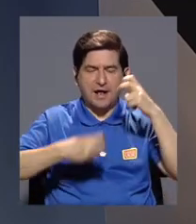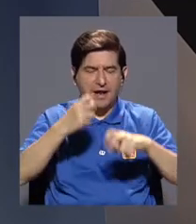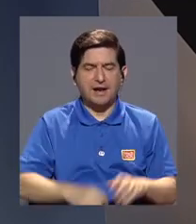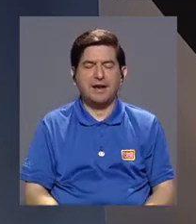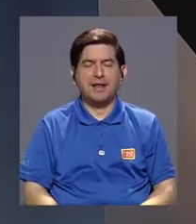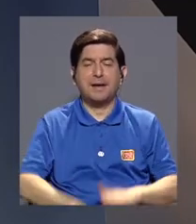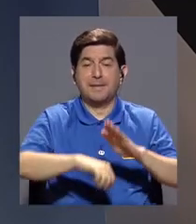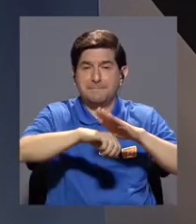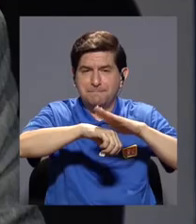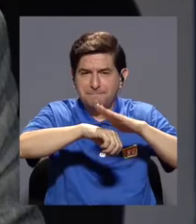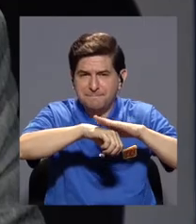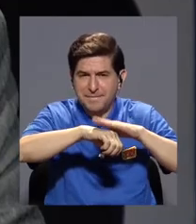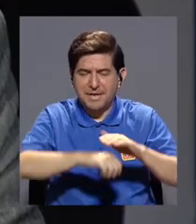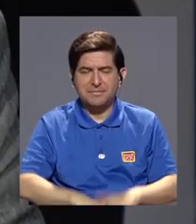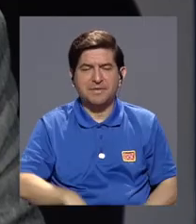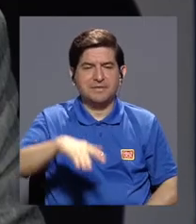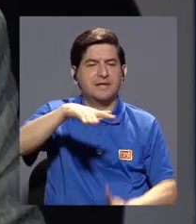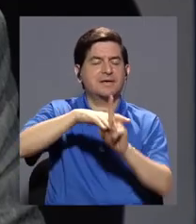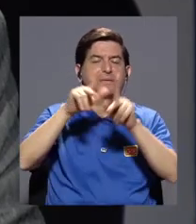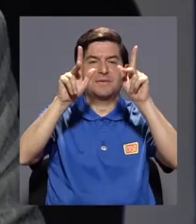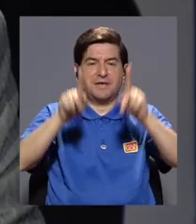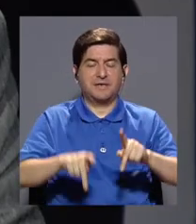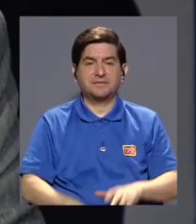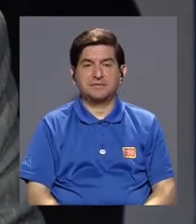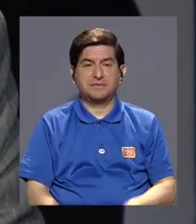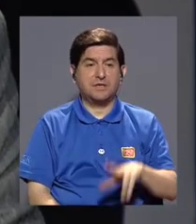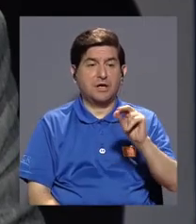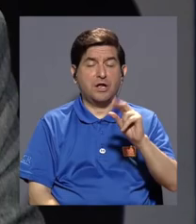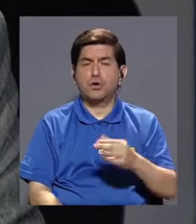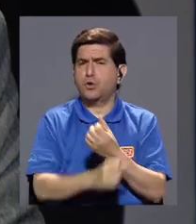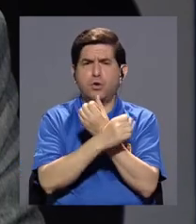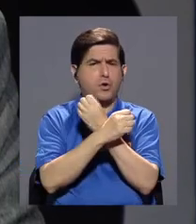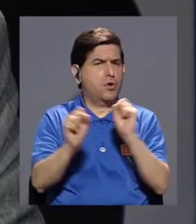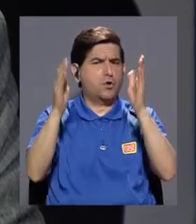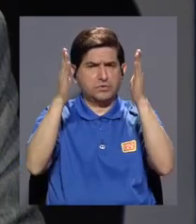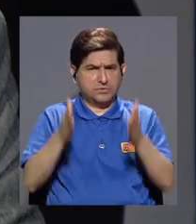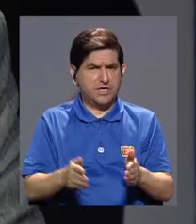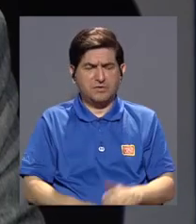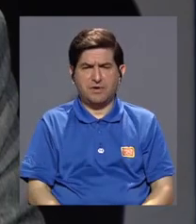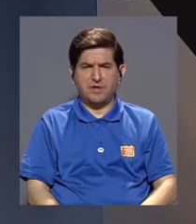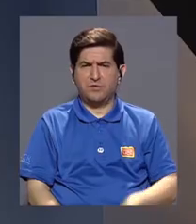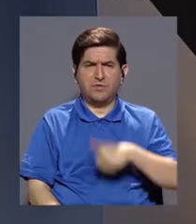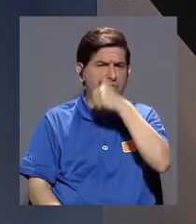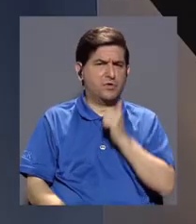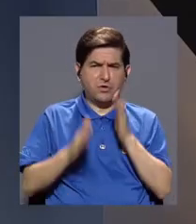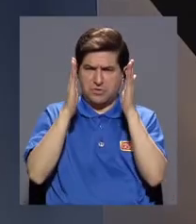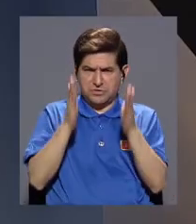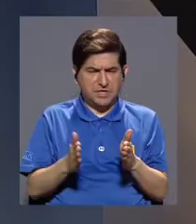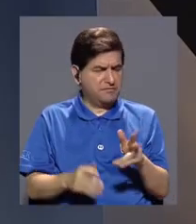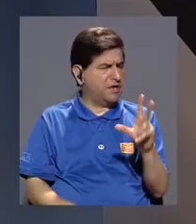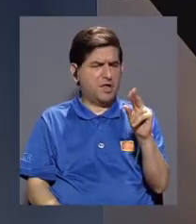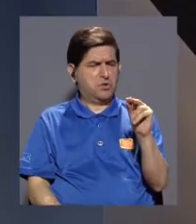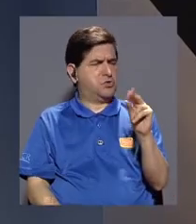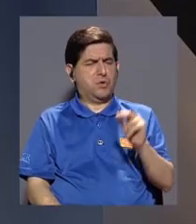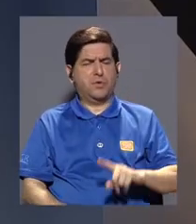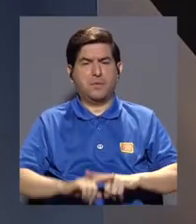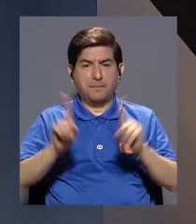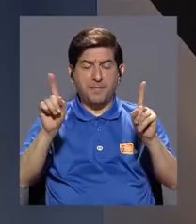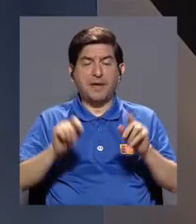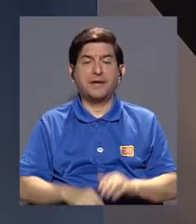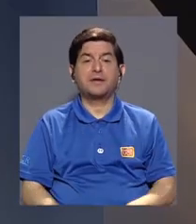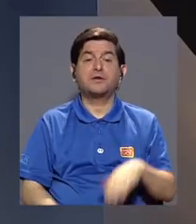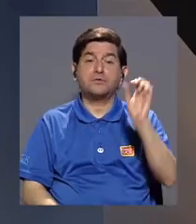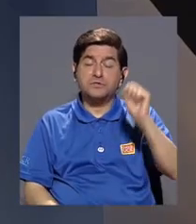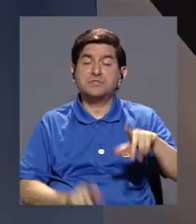nos auspicie alguien que no sea el redentor, que no sea el mártir, que no sea el salvador, que